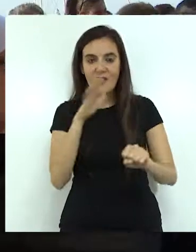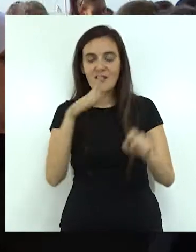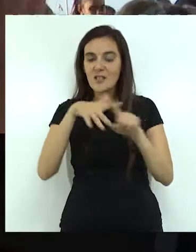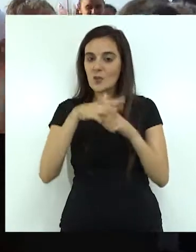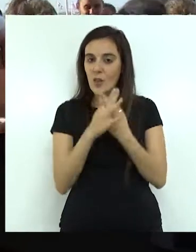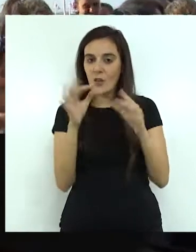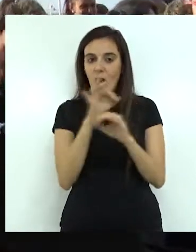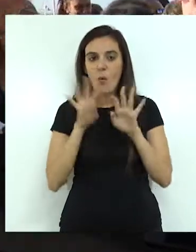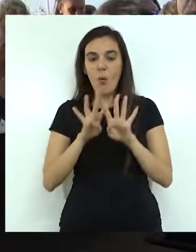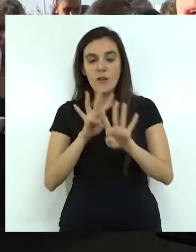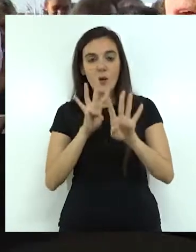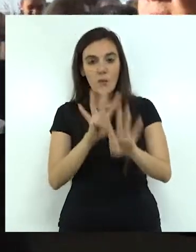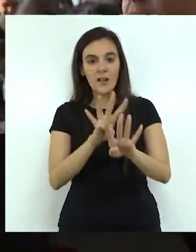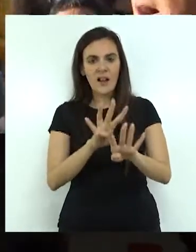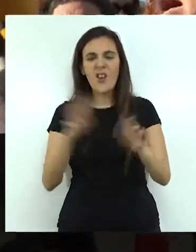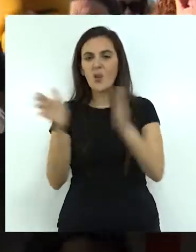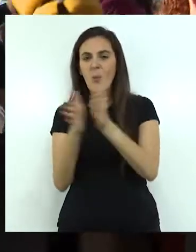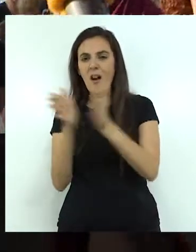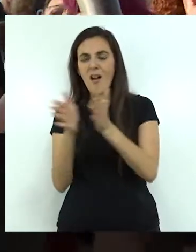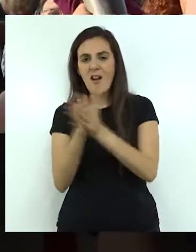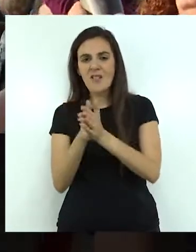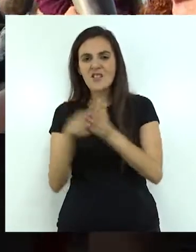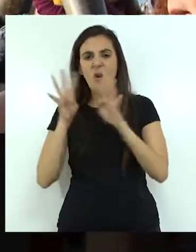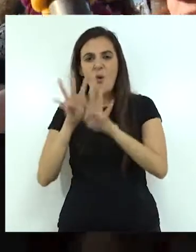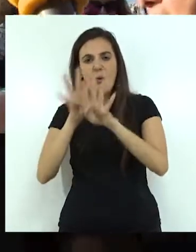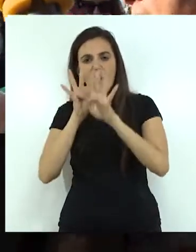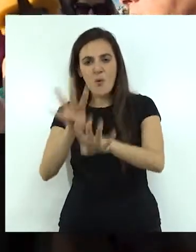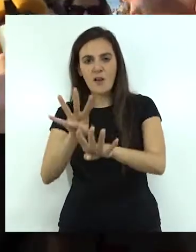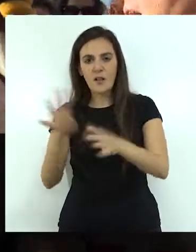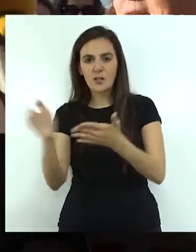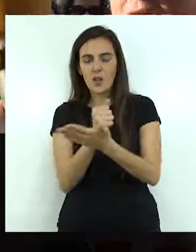cuerda compañero si no esto a una vuelta ayuda